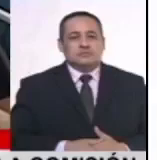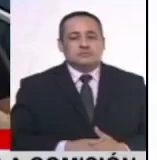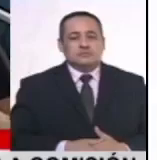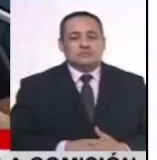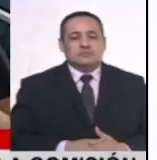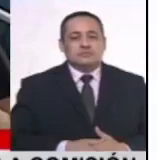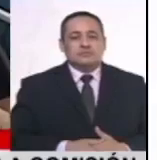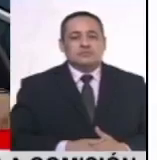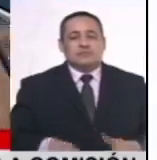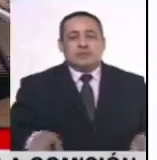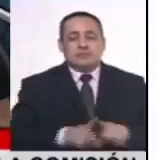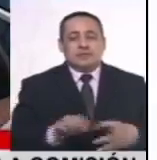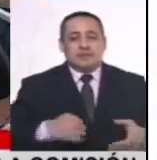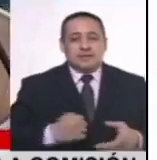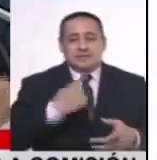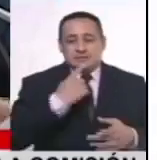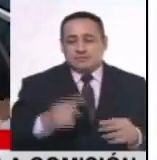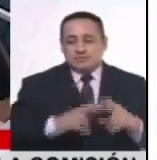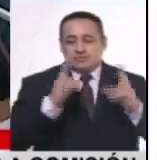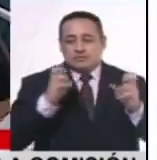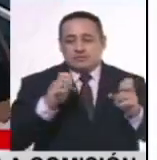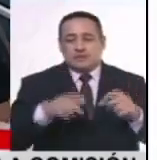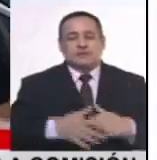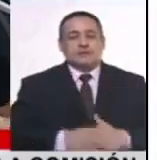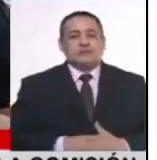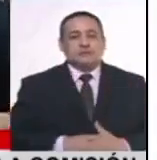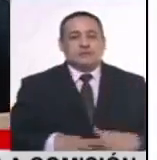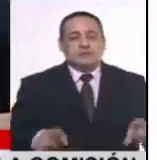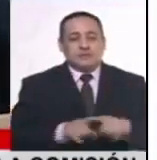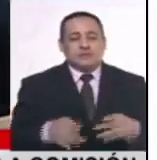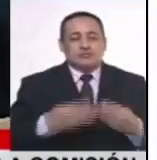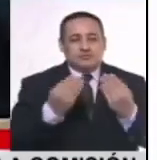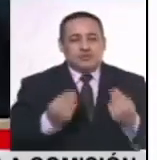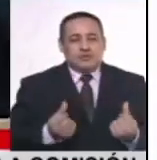Ok, todavía estamos en un tono, creo, suave.